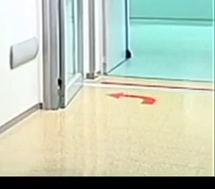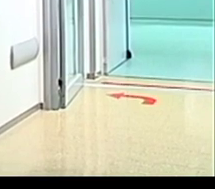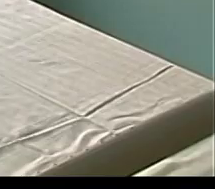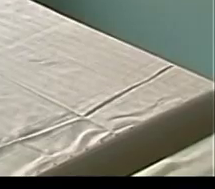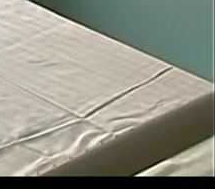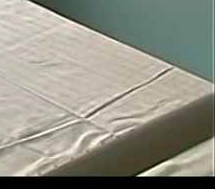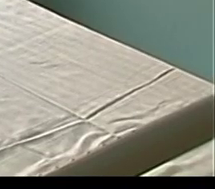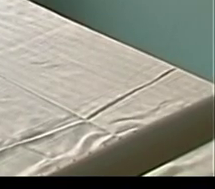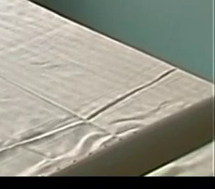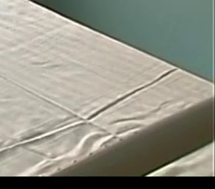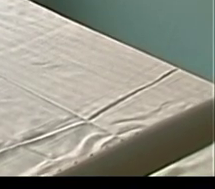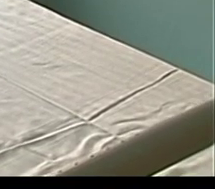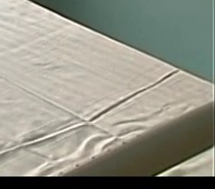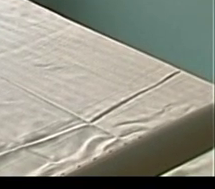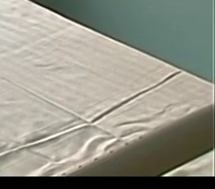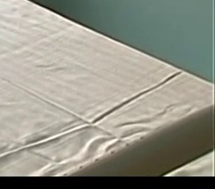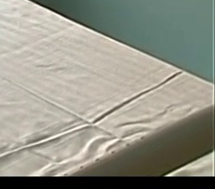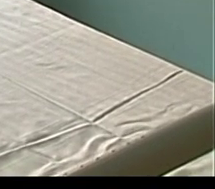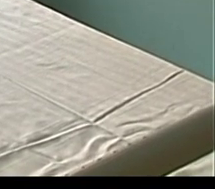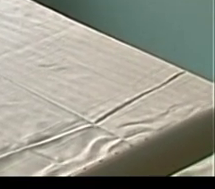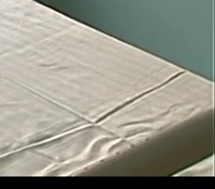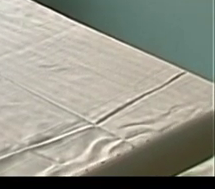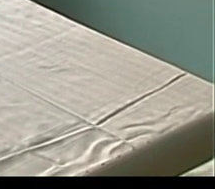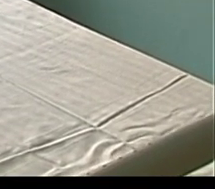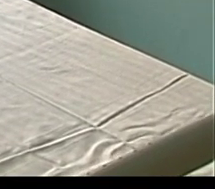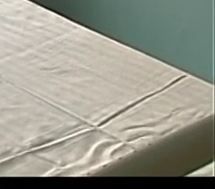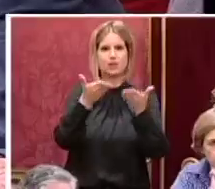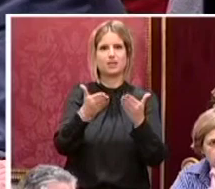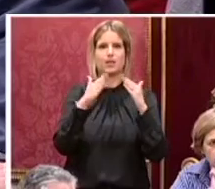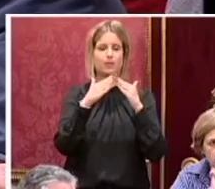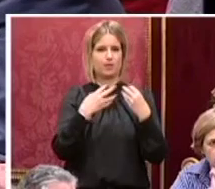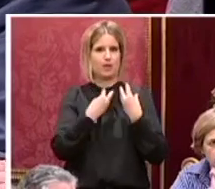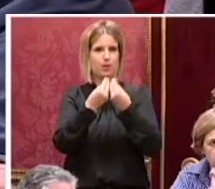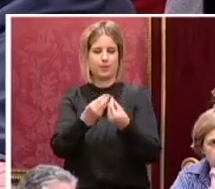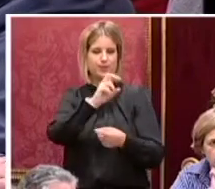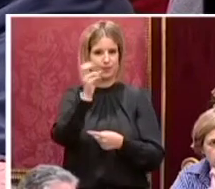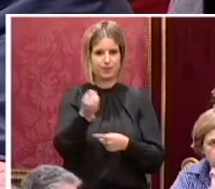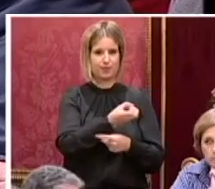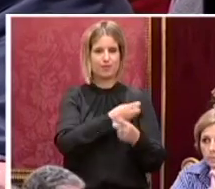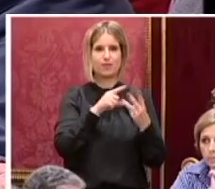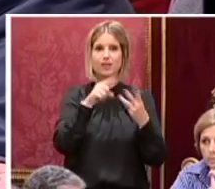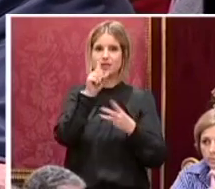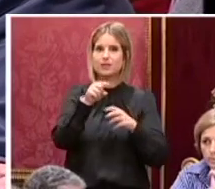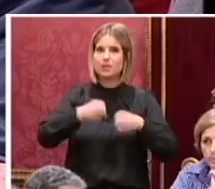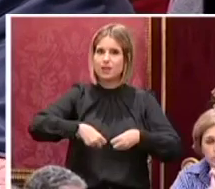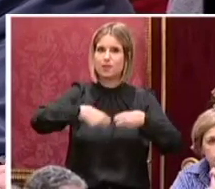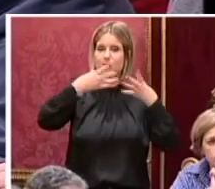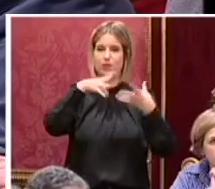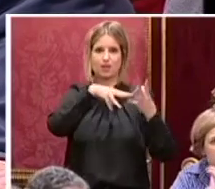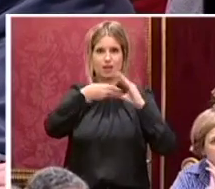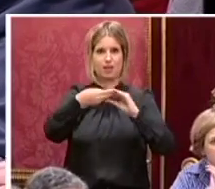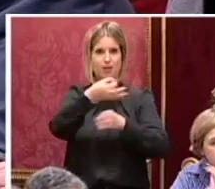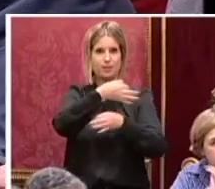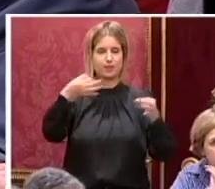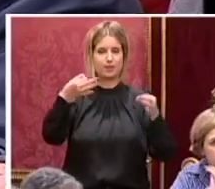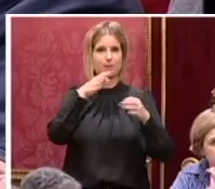un incremento de los recursos asistenciales como ayuda a domicilio, asistencia domiciliaria, acompañamiento, etc. Así como infraestructuras adecuadas para ofrecer